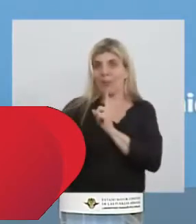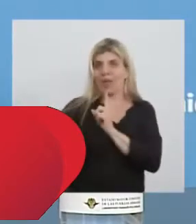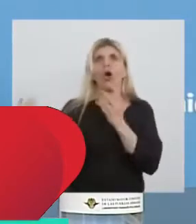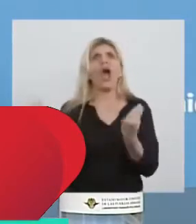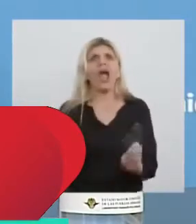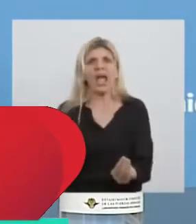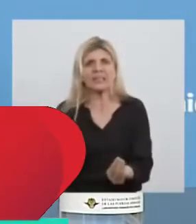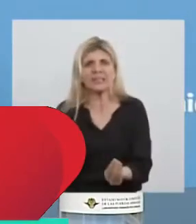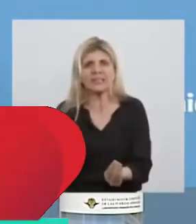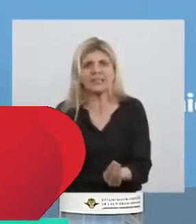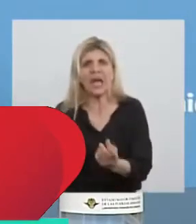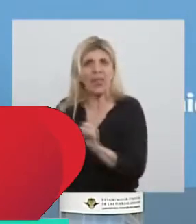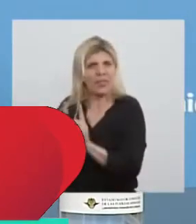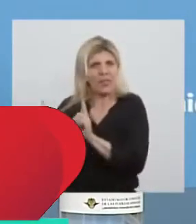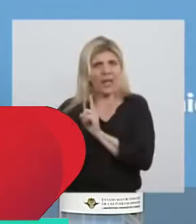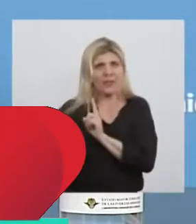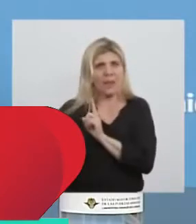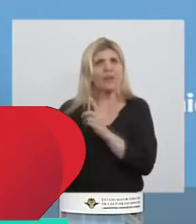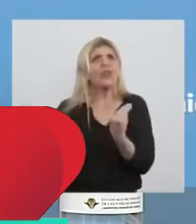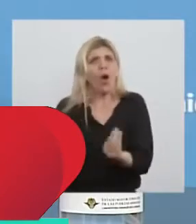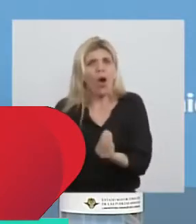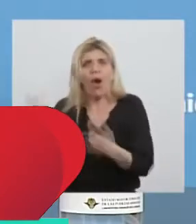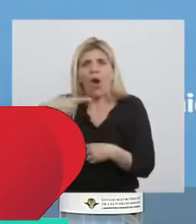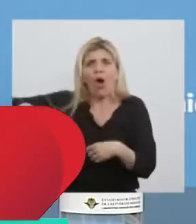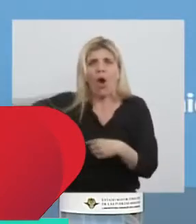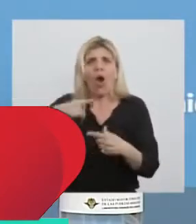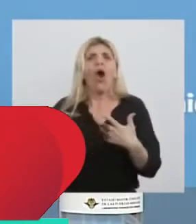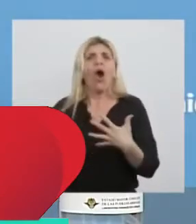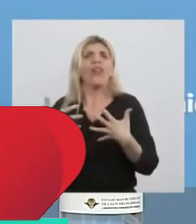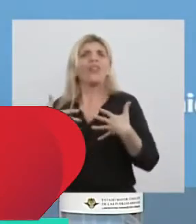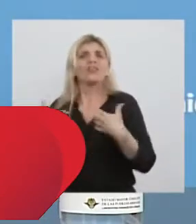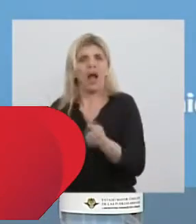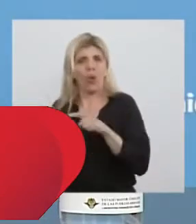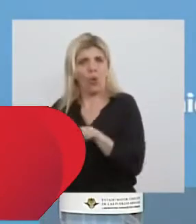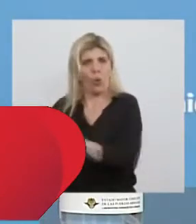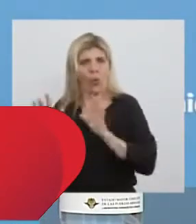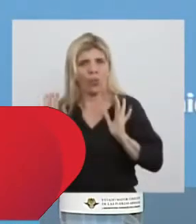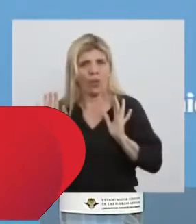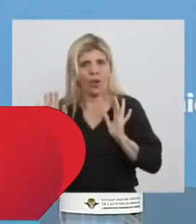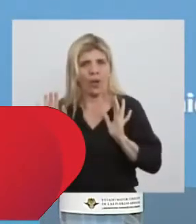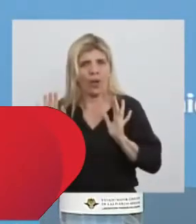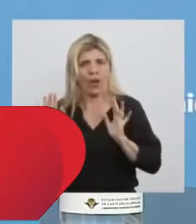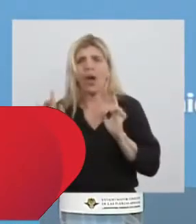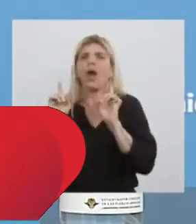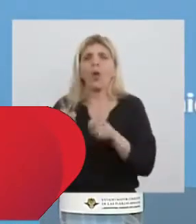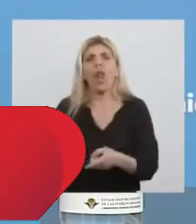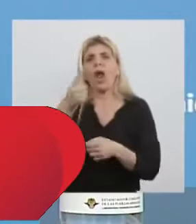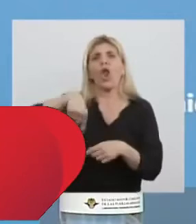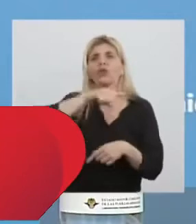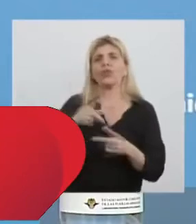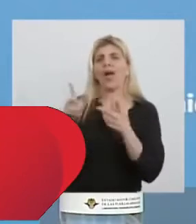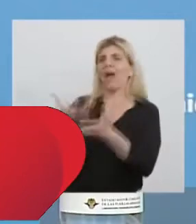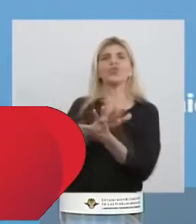distanciamiento sanitario que nosotros estamos proponiendo no quiere decir, lejos está de que el problema se haya